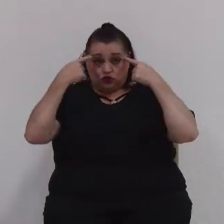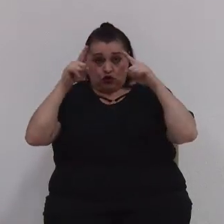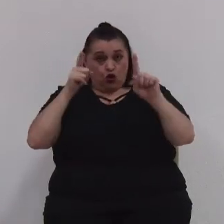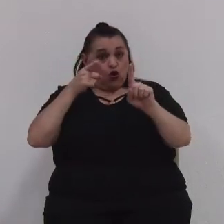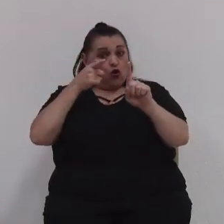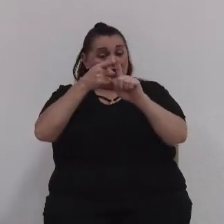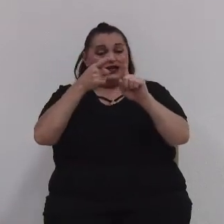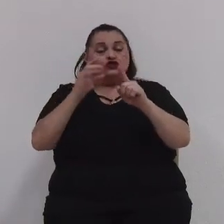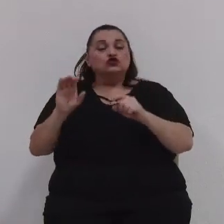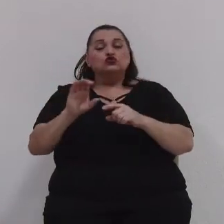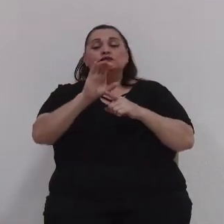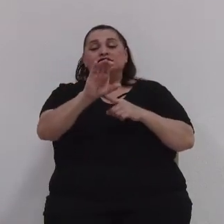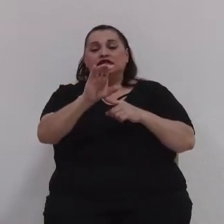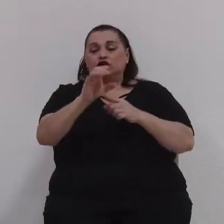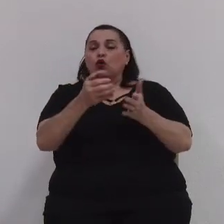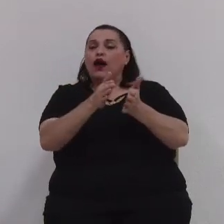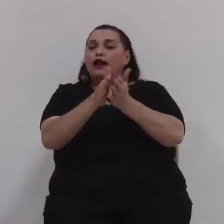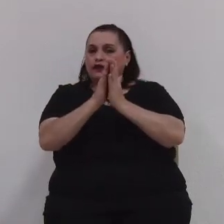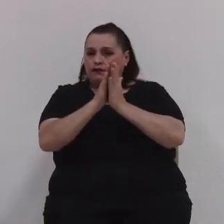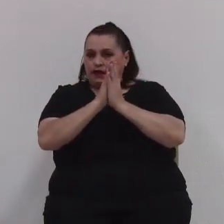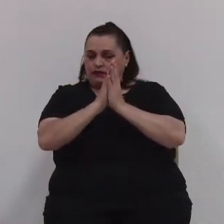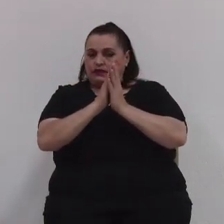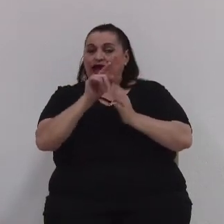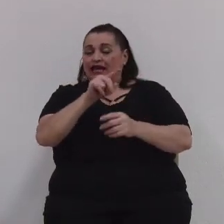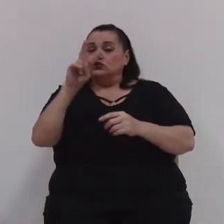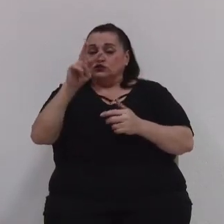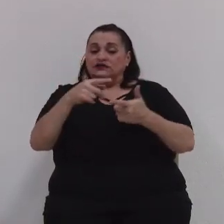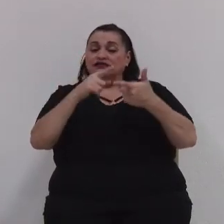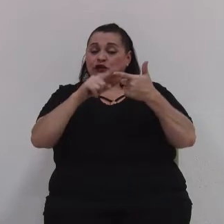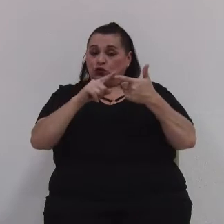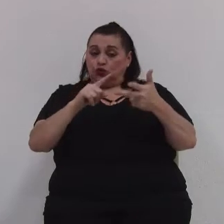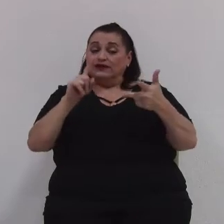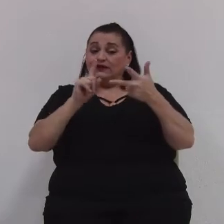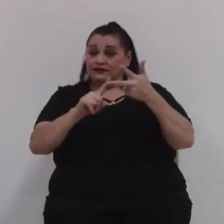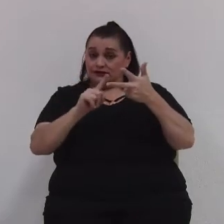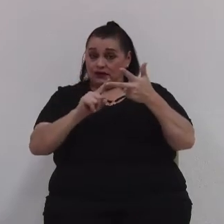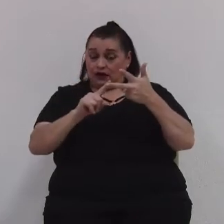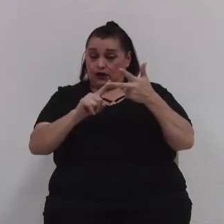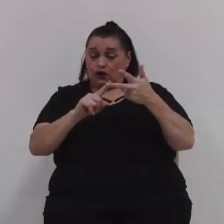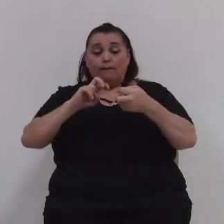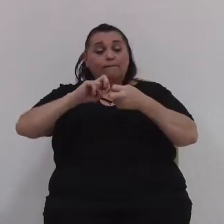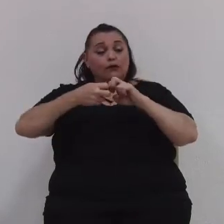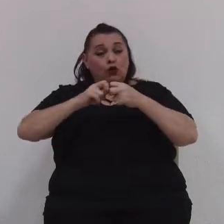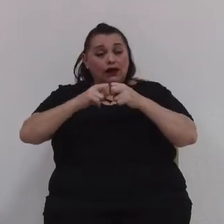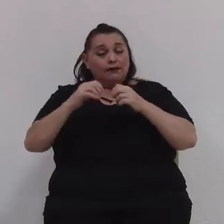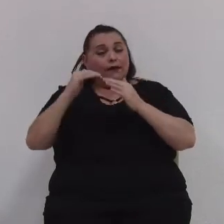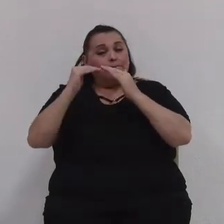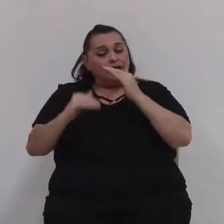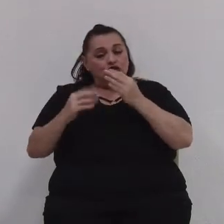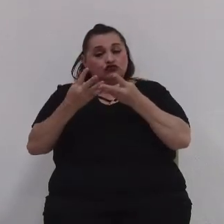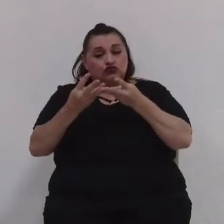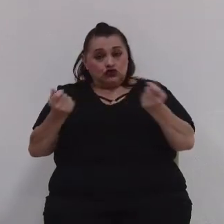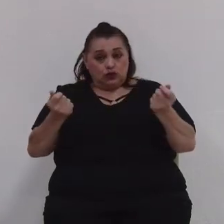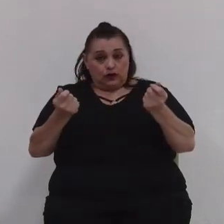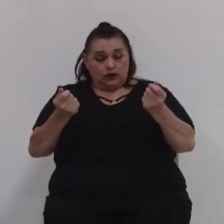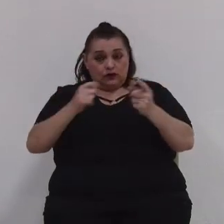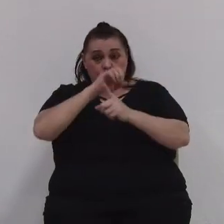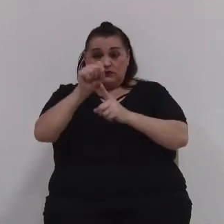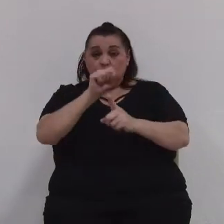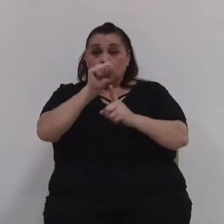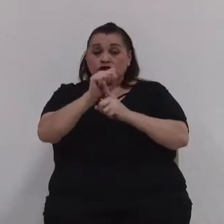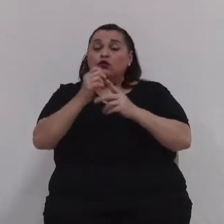un subsidio a la demanda. Me parece que eso sería una segunda. Y tercero, que es el problema En donde tengo menos resuelto yo el asunto